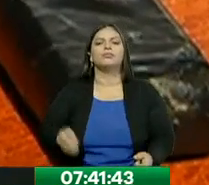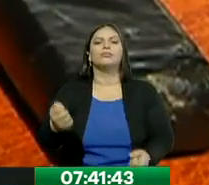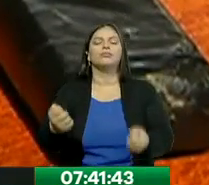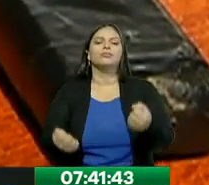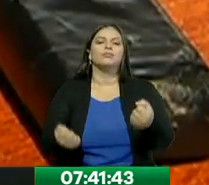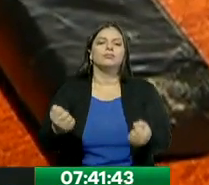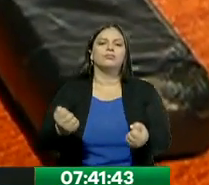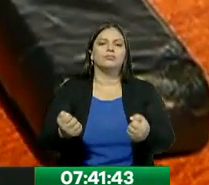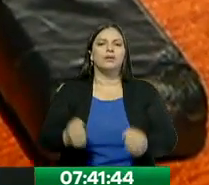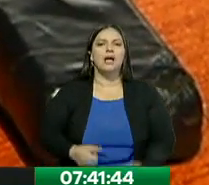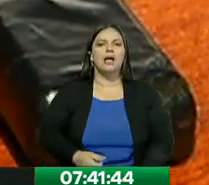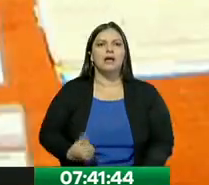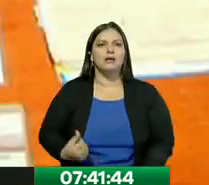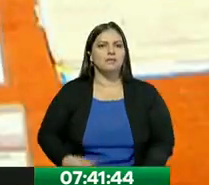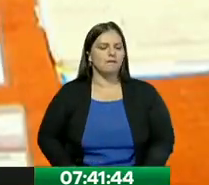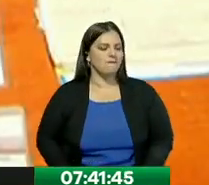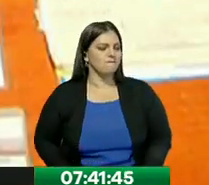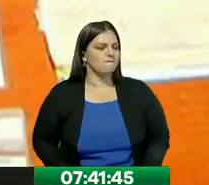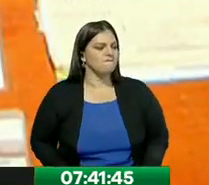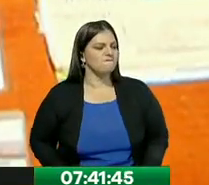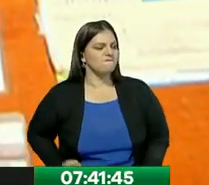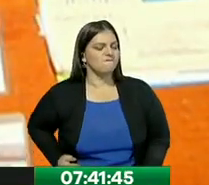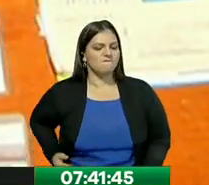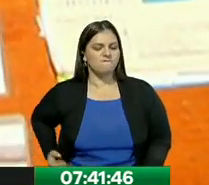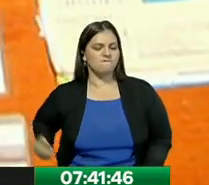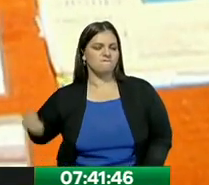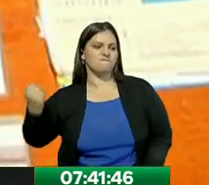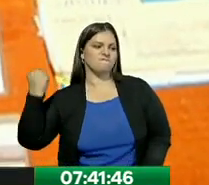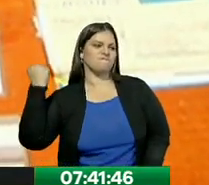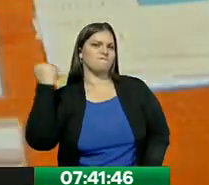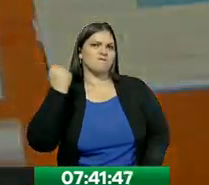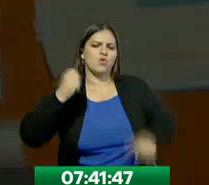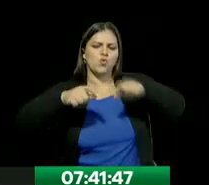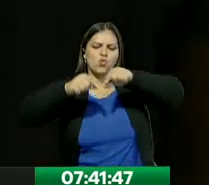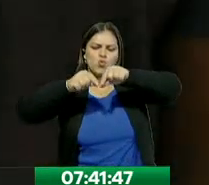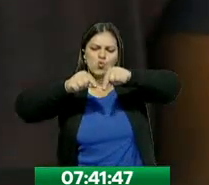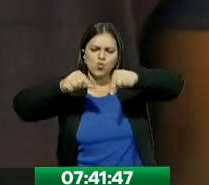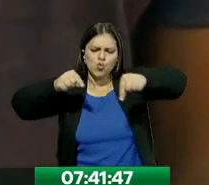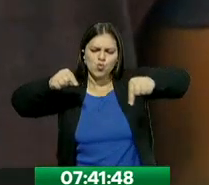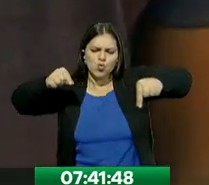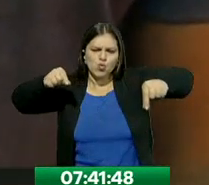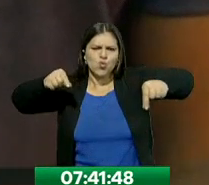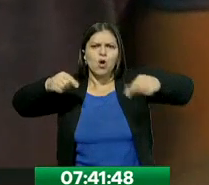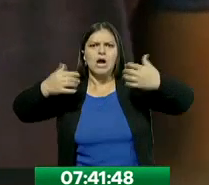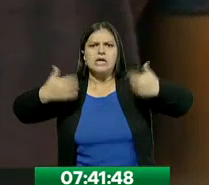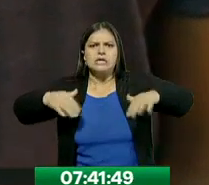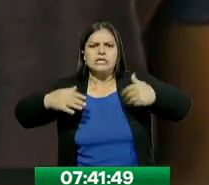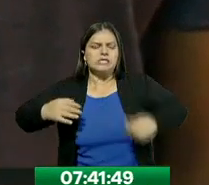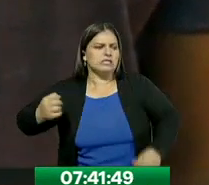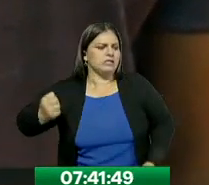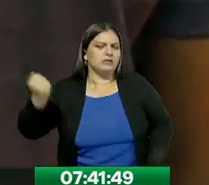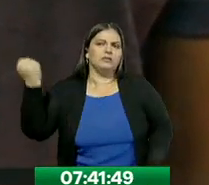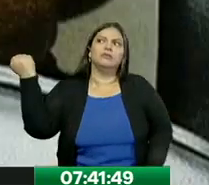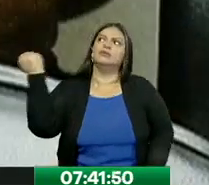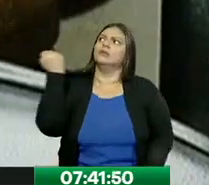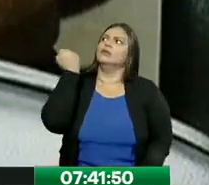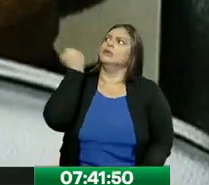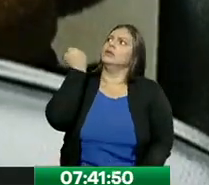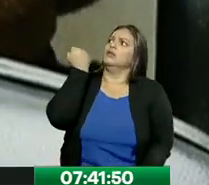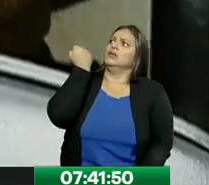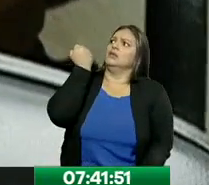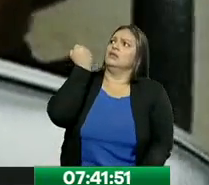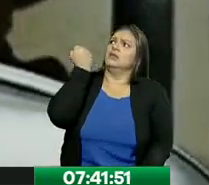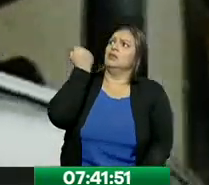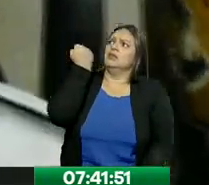me hincaron el cuello y el otro como que me apuntaba con algo que no lo vi, que presumía que era un revólver, pero no lo vi.